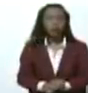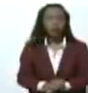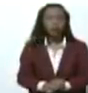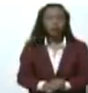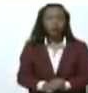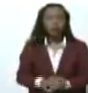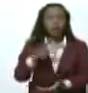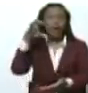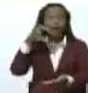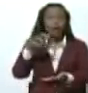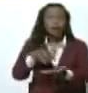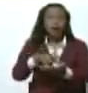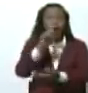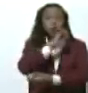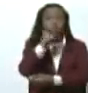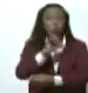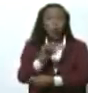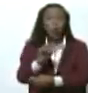Estado Zulia